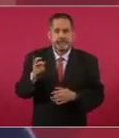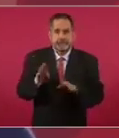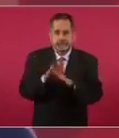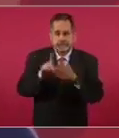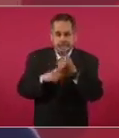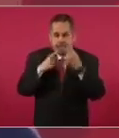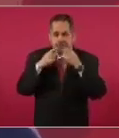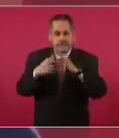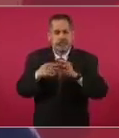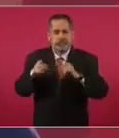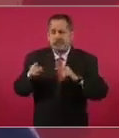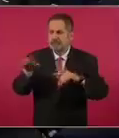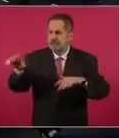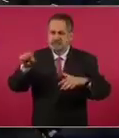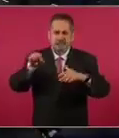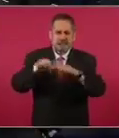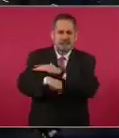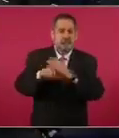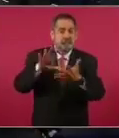lo metieron a la cárcel.